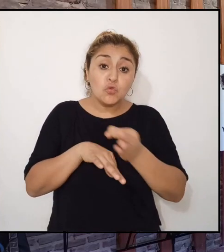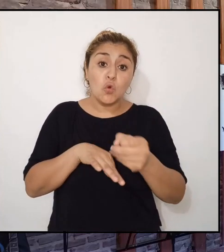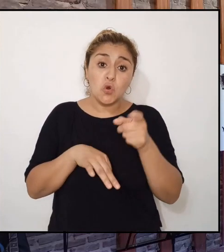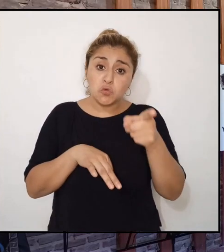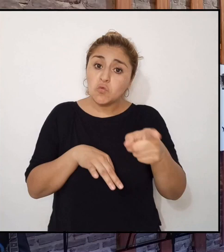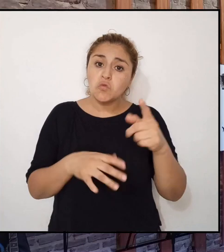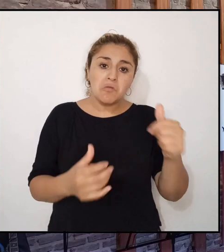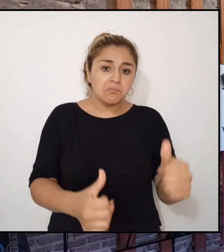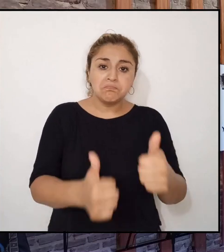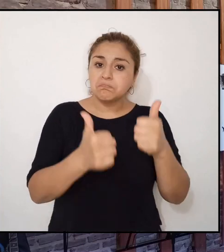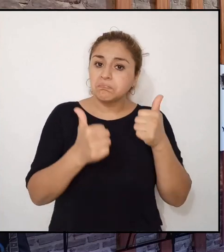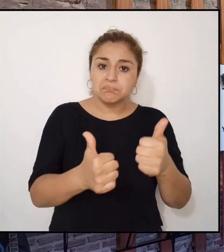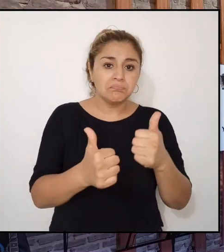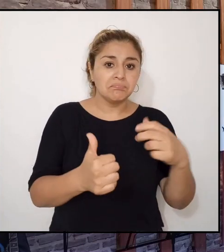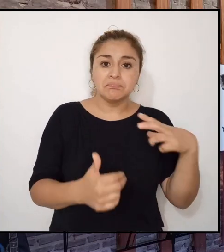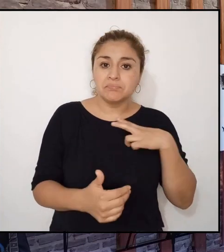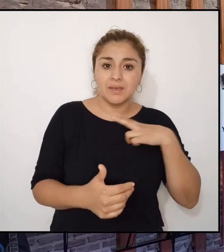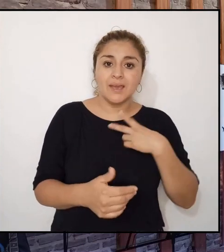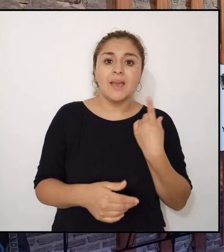Lamentablemente en América Latina no fue así.